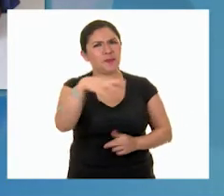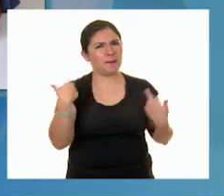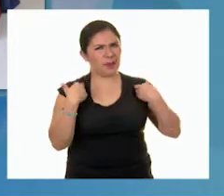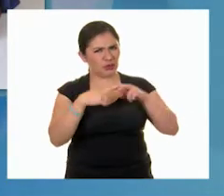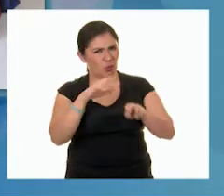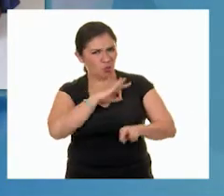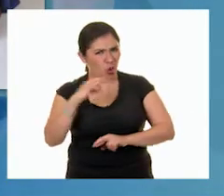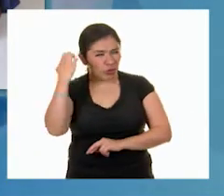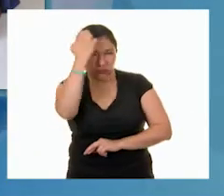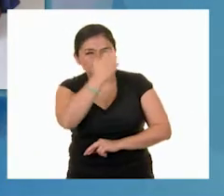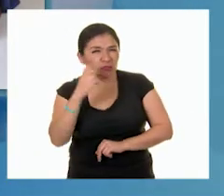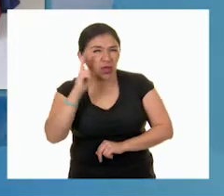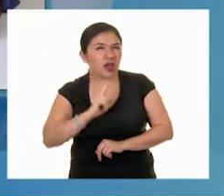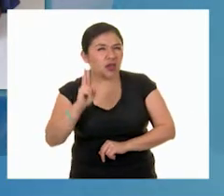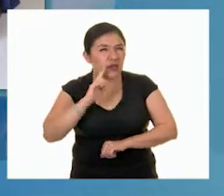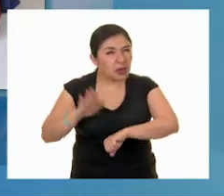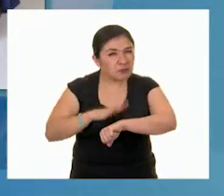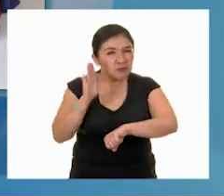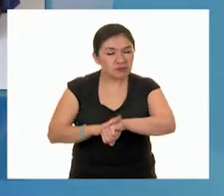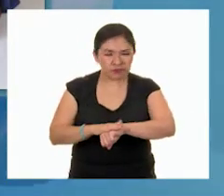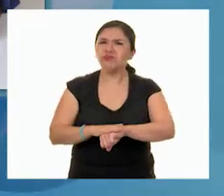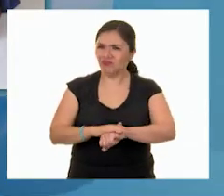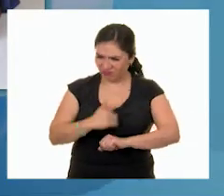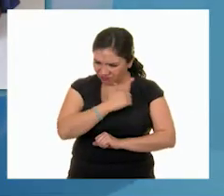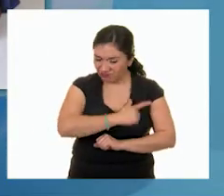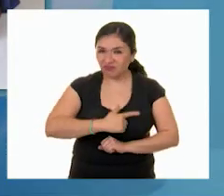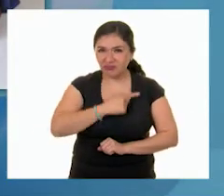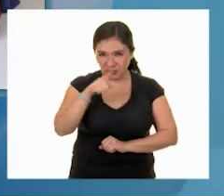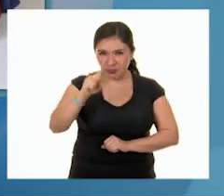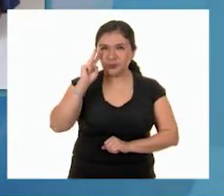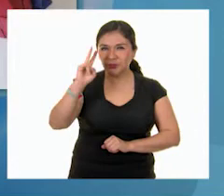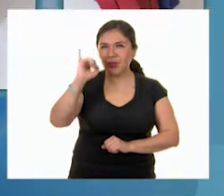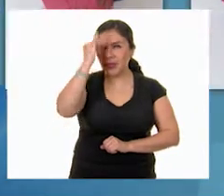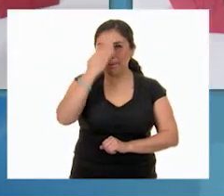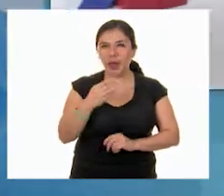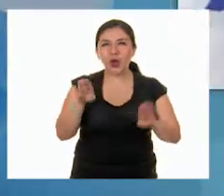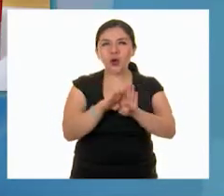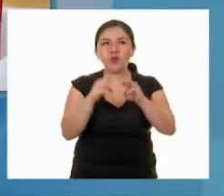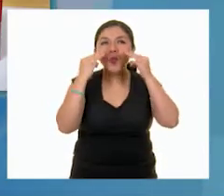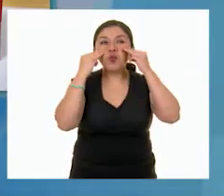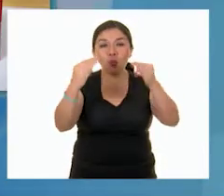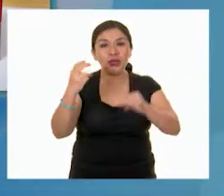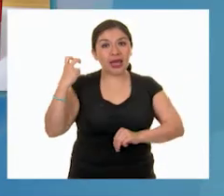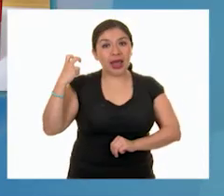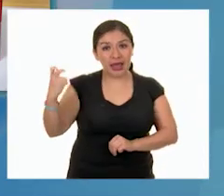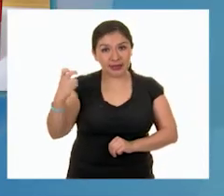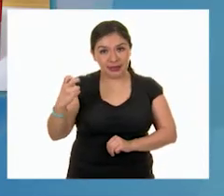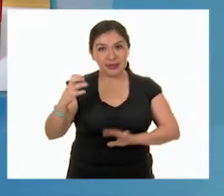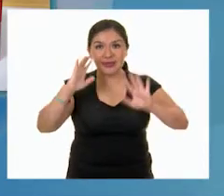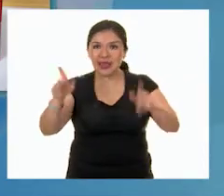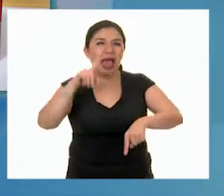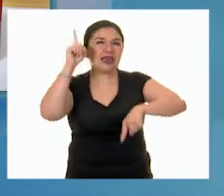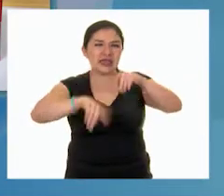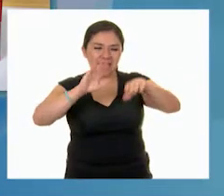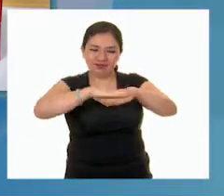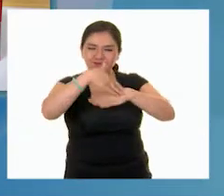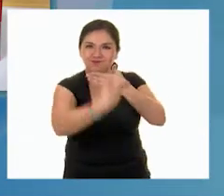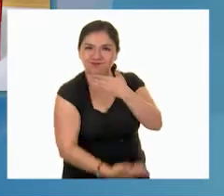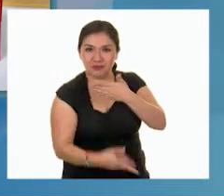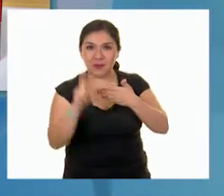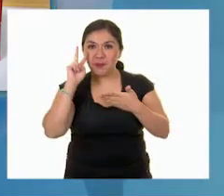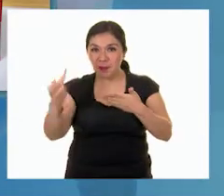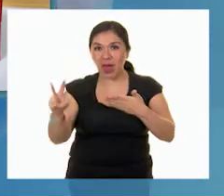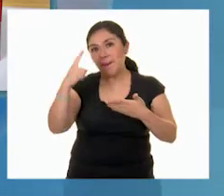podemos comprobar? Por supuesto que sí, Ale. Veamos la imagen que muestra el prisma ya destapado. Oh. Para